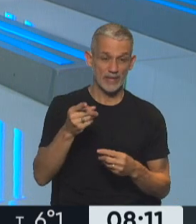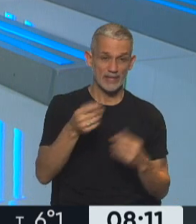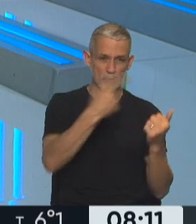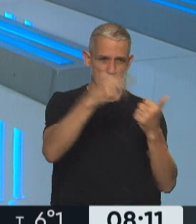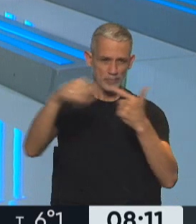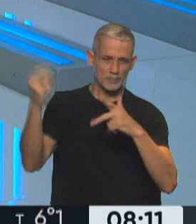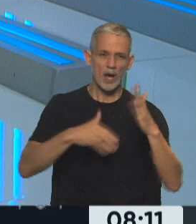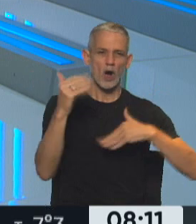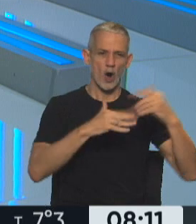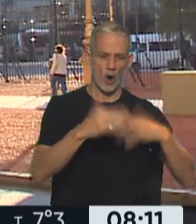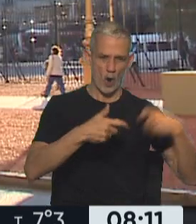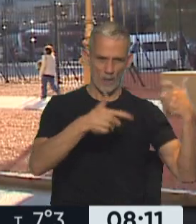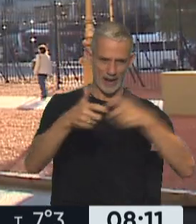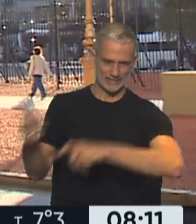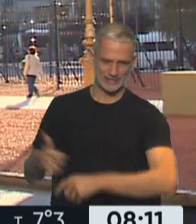distintas obras.